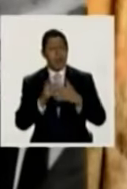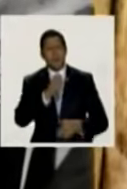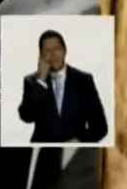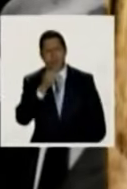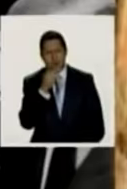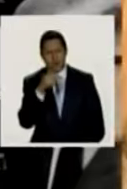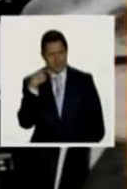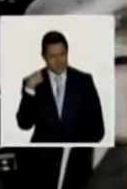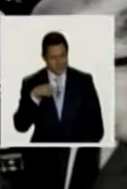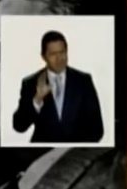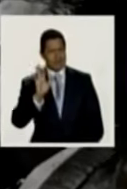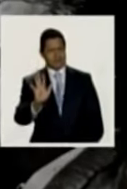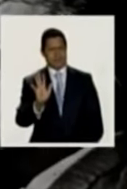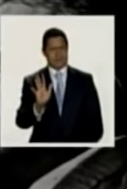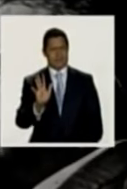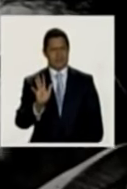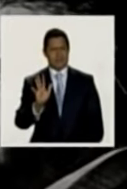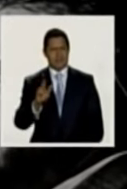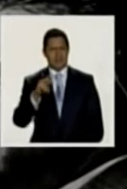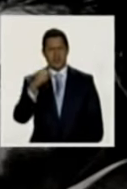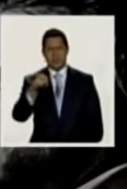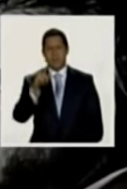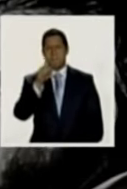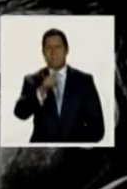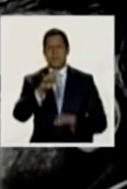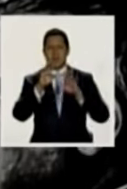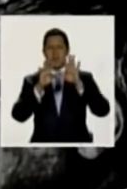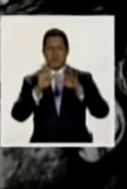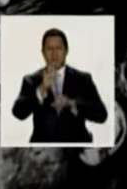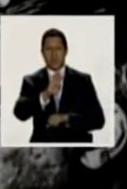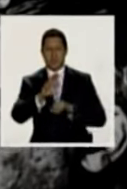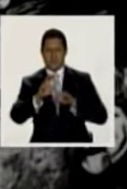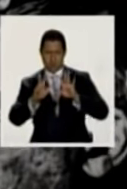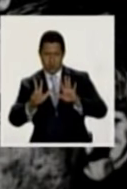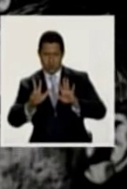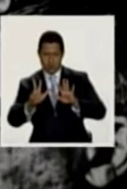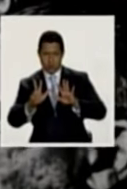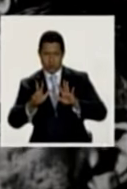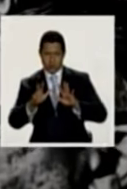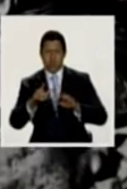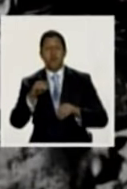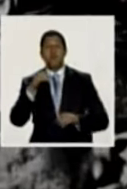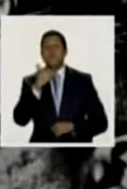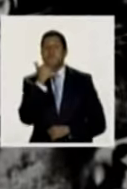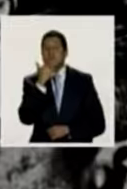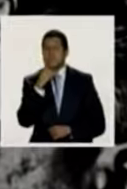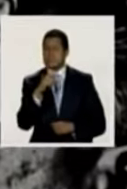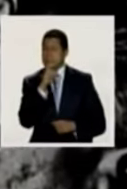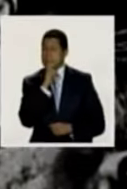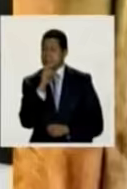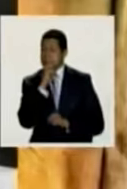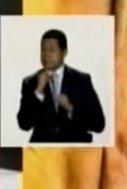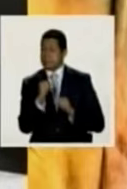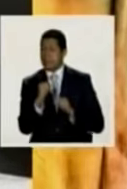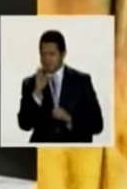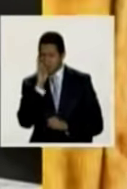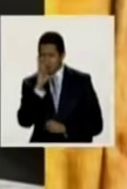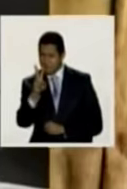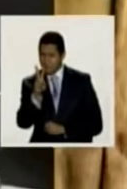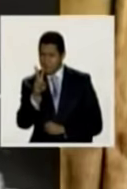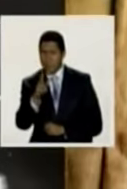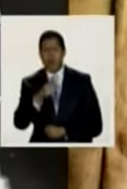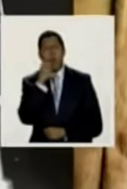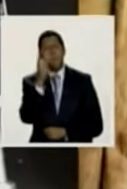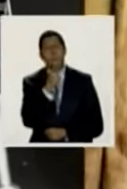político en el que navegaba. En noviembre de 1948 vislumbraba un horizonte de tormentas. Lo veremos sucumbir